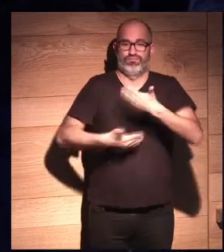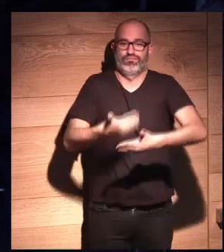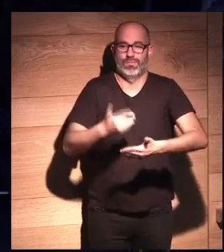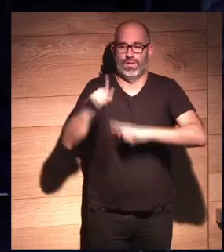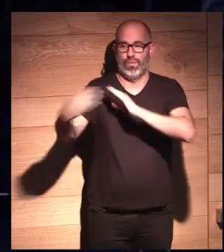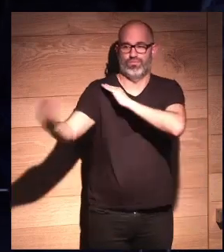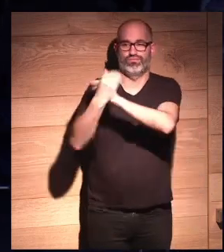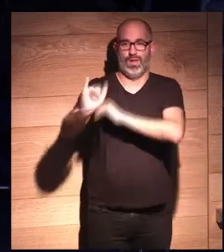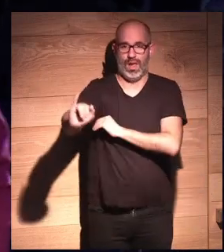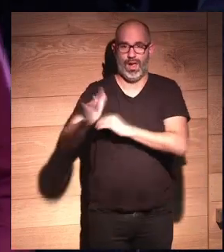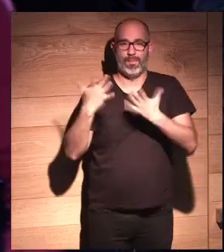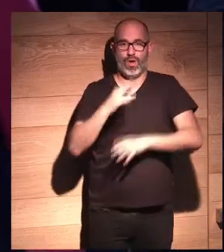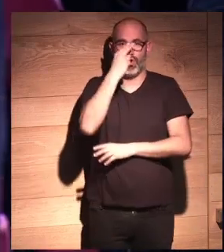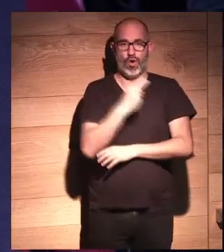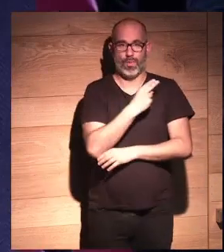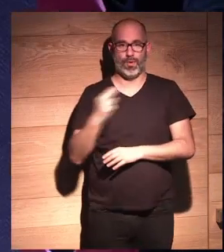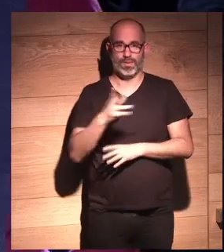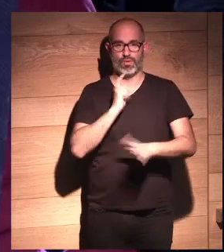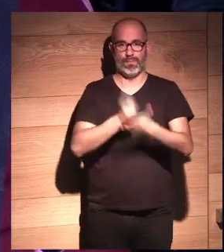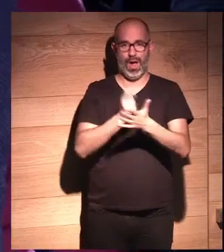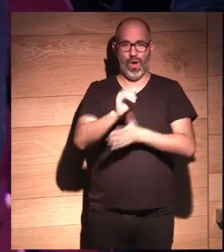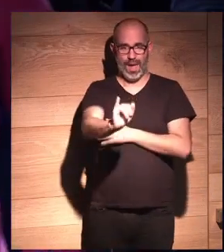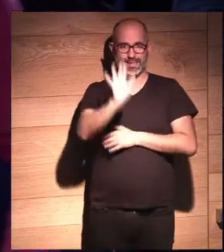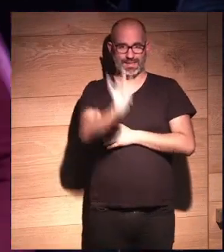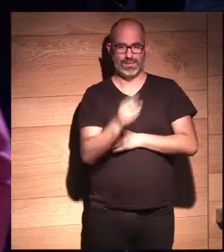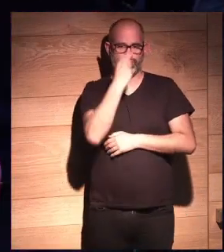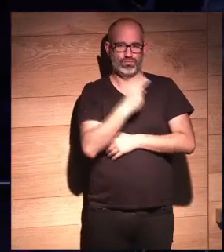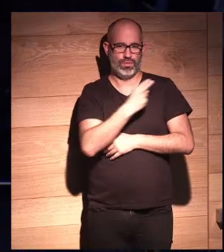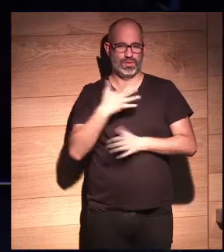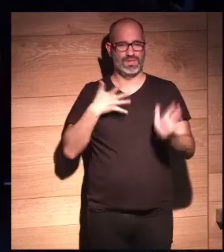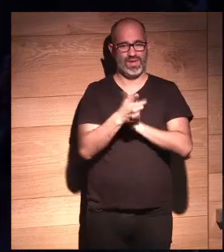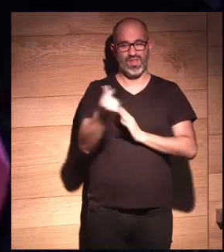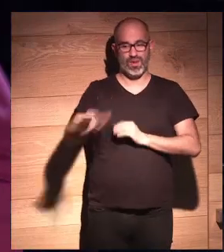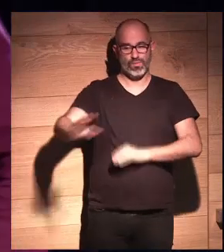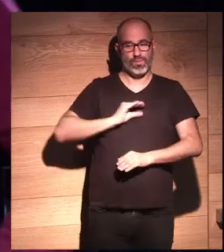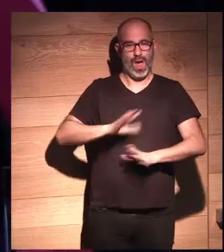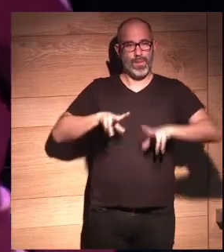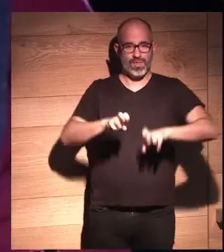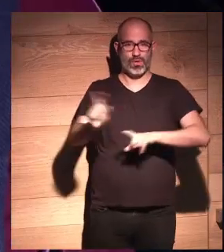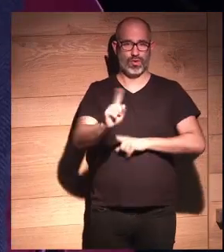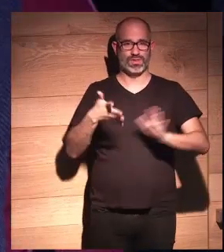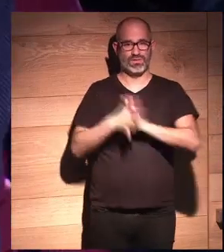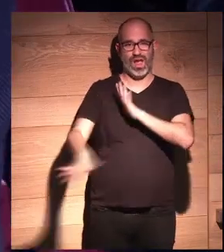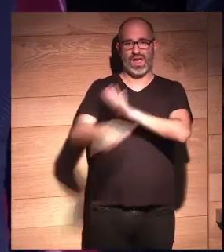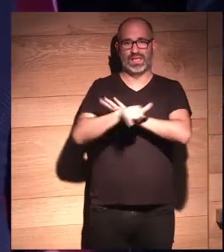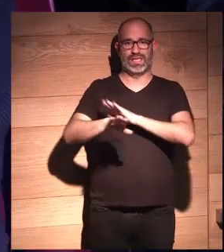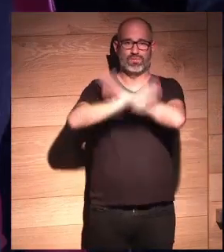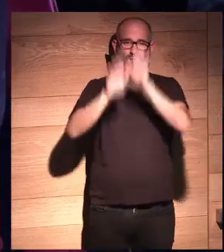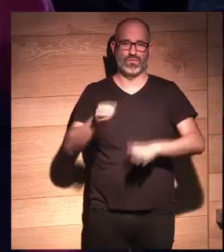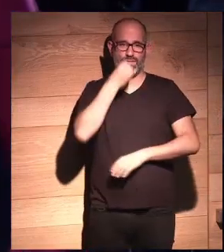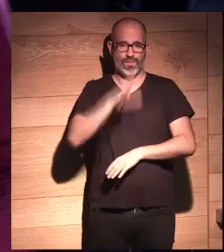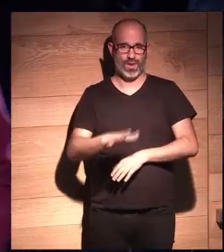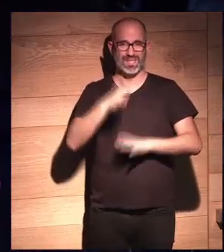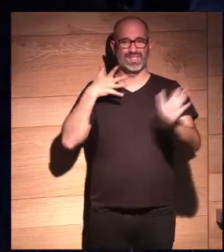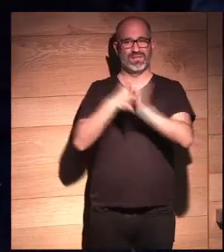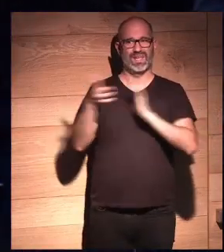pescuezo, ¿vale? Pero tengo el compromiso de pago contigo, eso lo tengo claro, ¿vale? Además, suelen contratar siempre lo que se denomina una garantía de buen fin. Son empresas